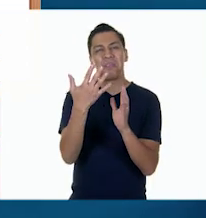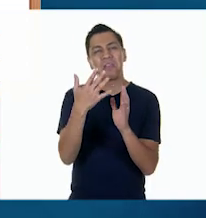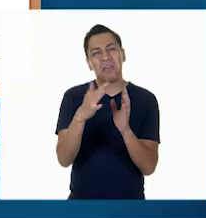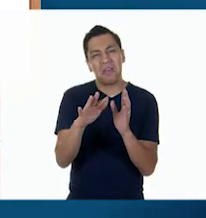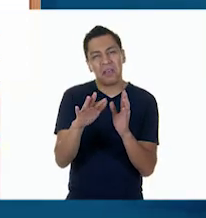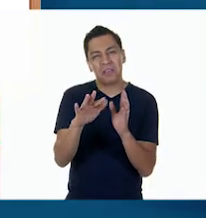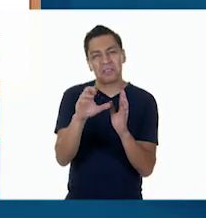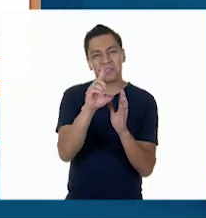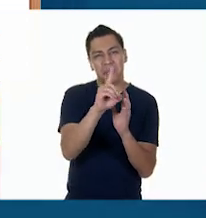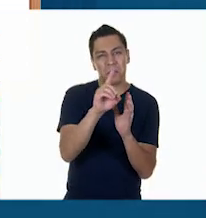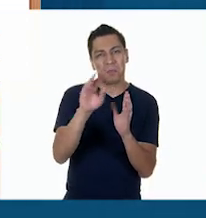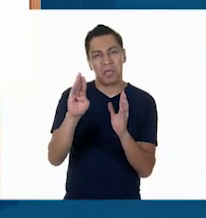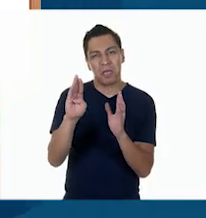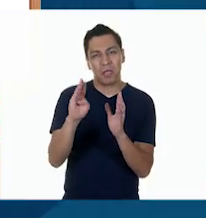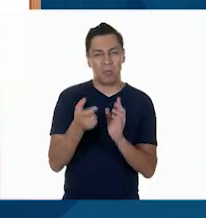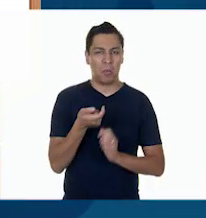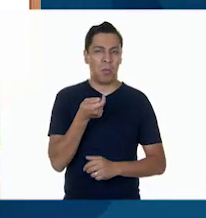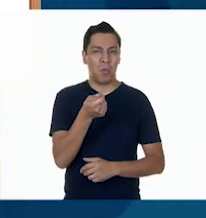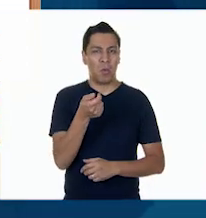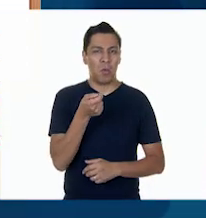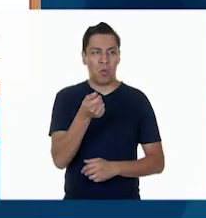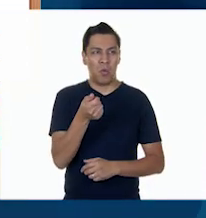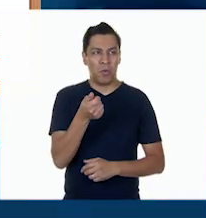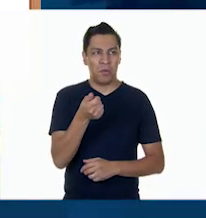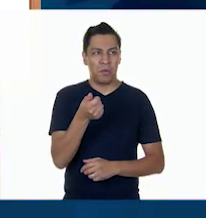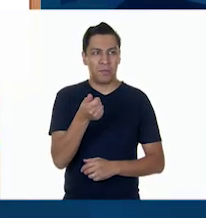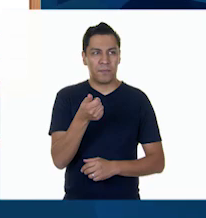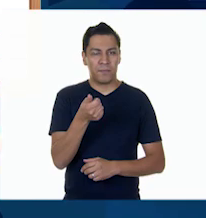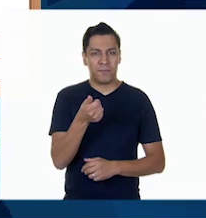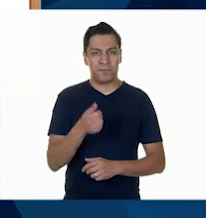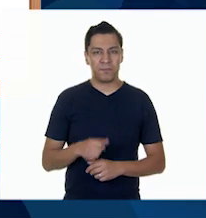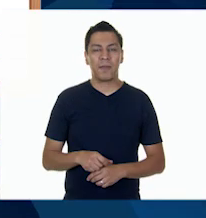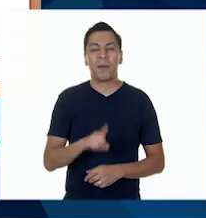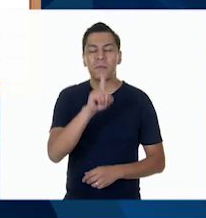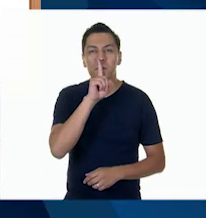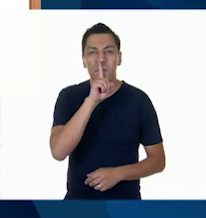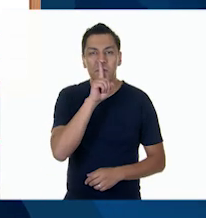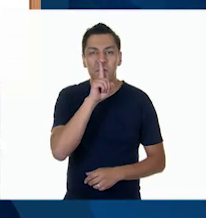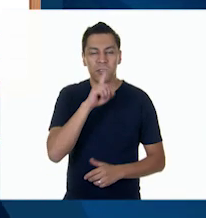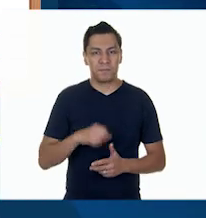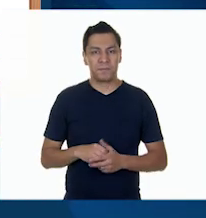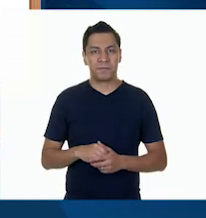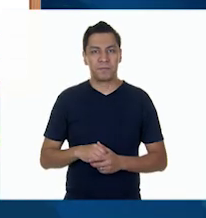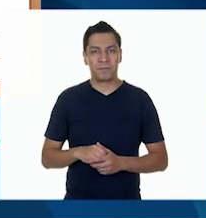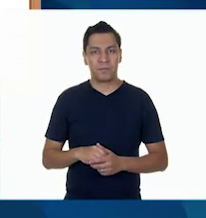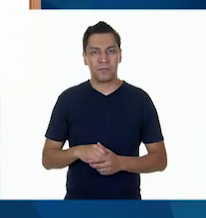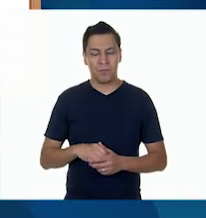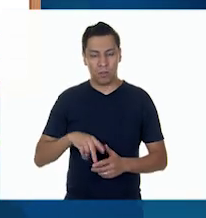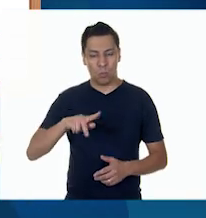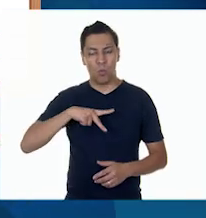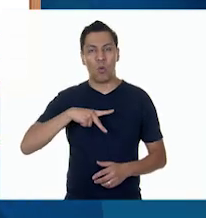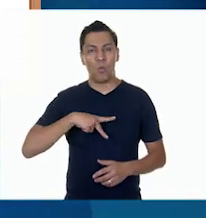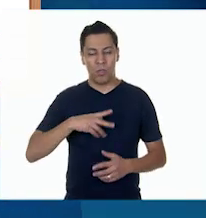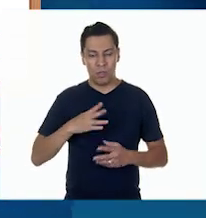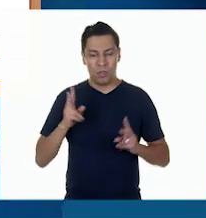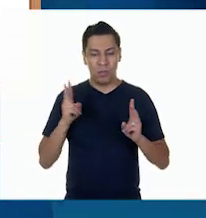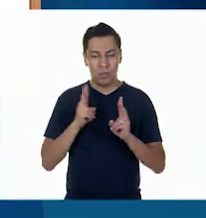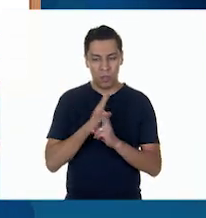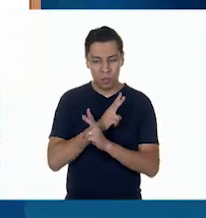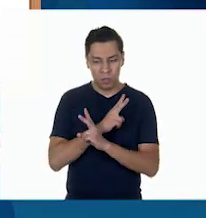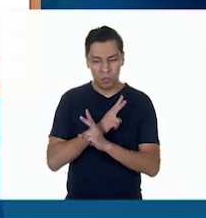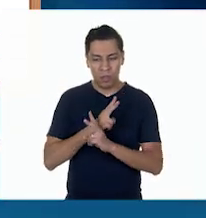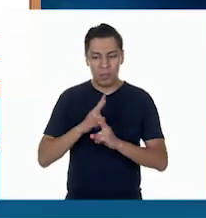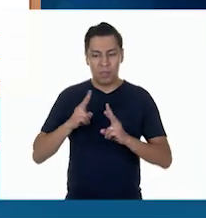A ver, a ver, a ver, a ver. ¡Silencio! Ahora vamos a escuchar nuestra propia respiración.